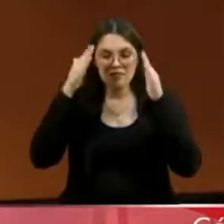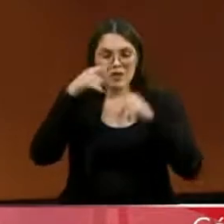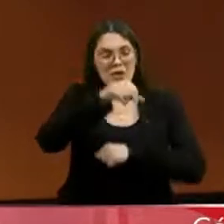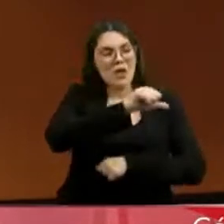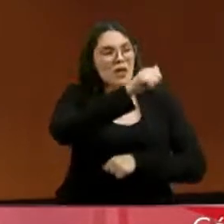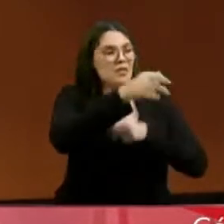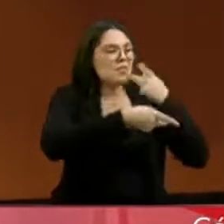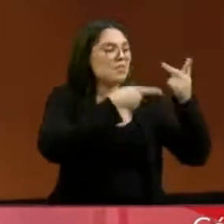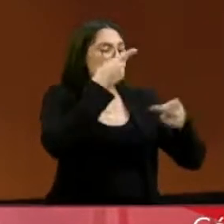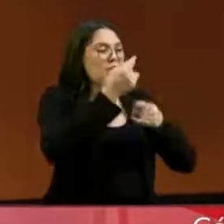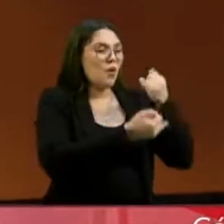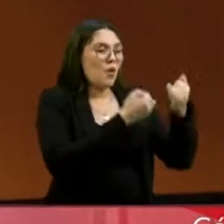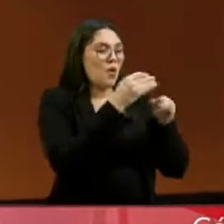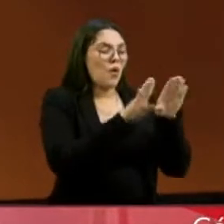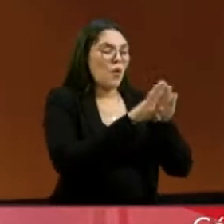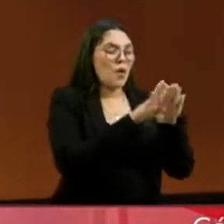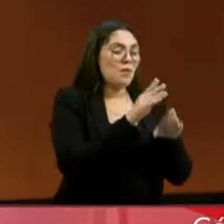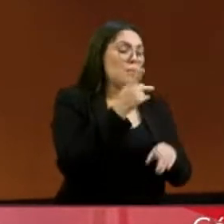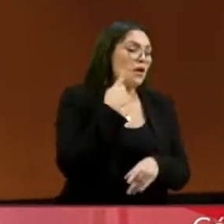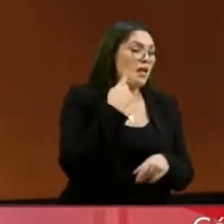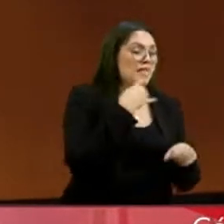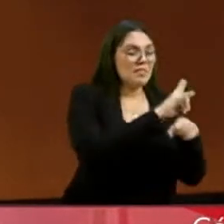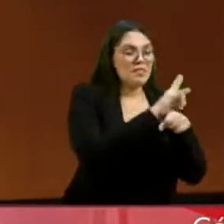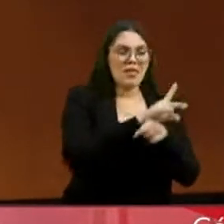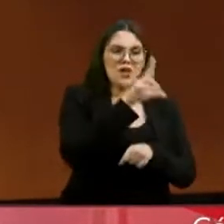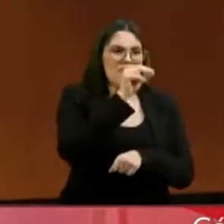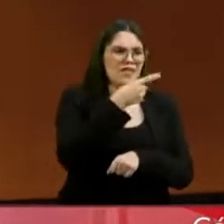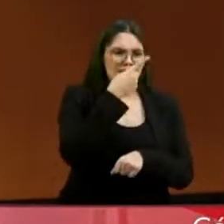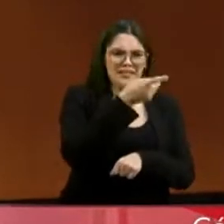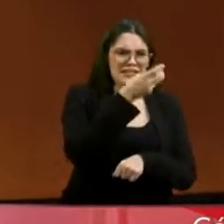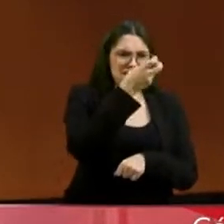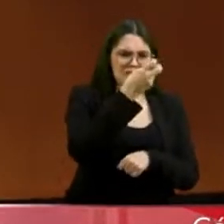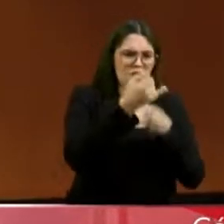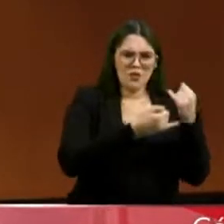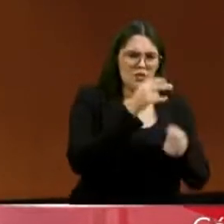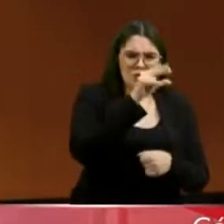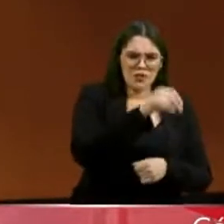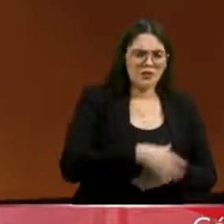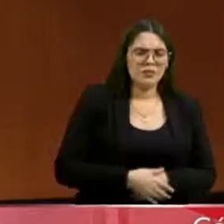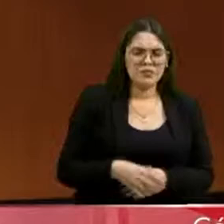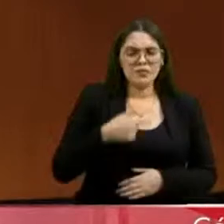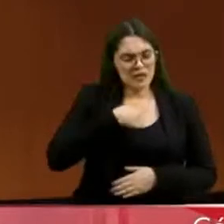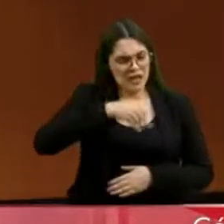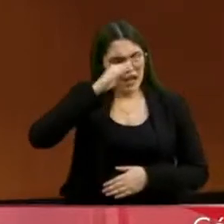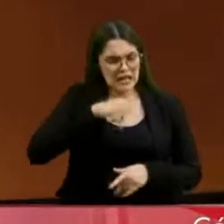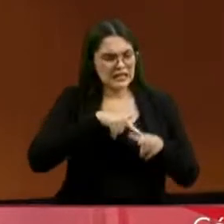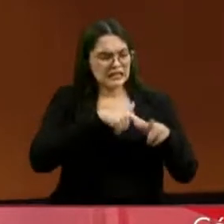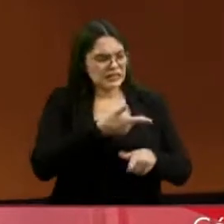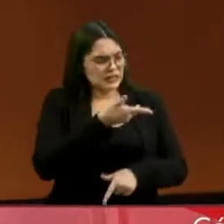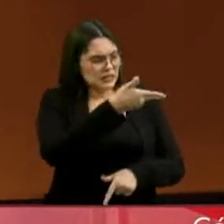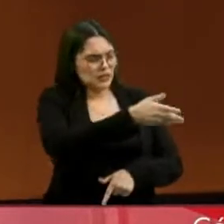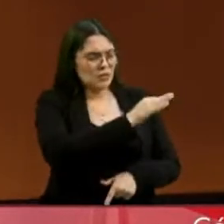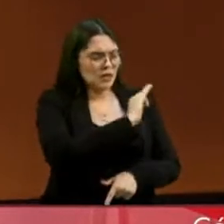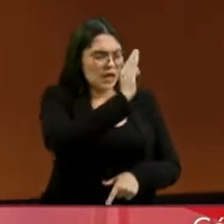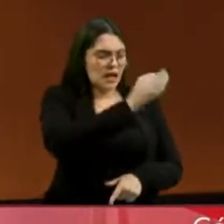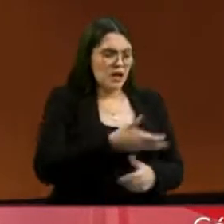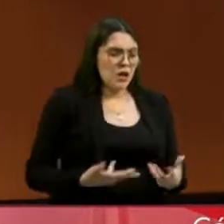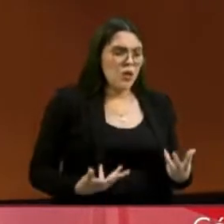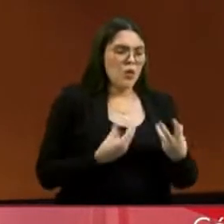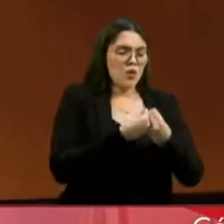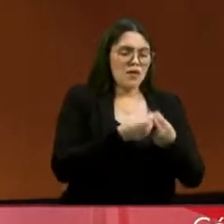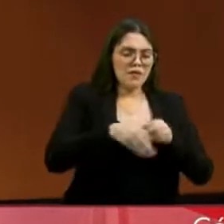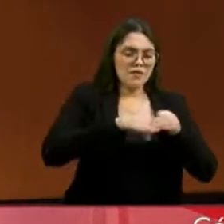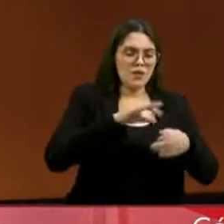y lo digo también con sinceridad, nuestra mano sigue tendida aunque la oposición la muerda, aunque